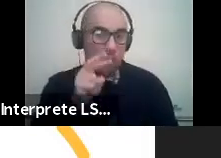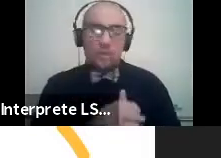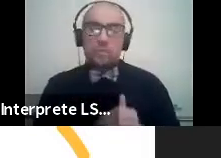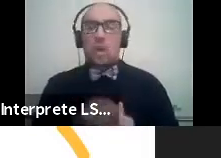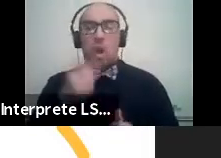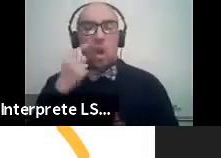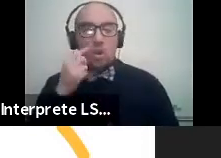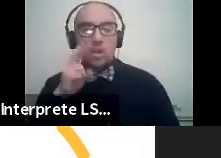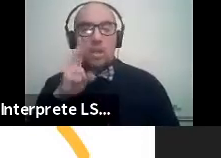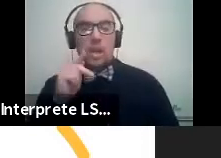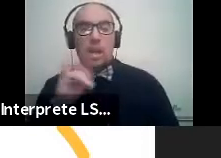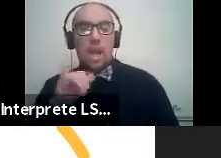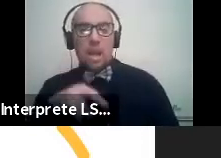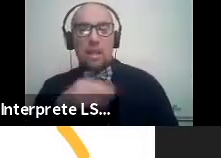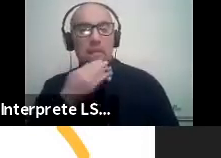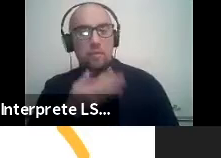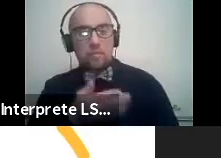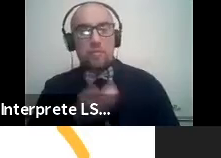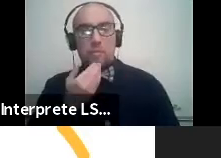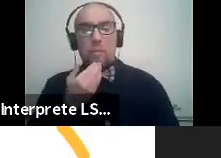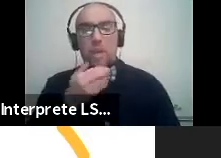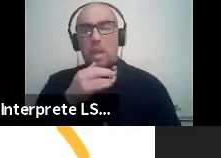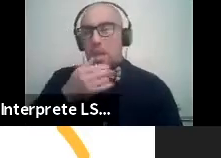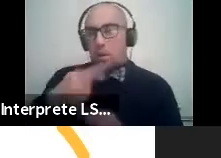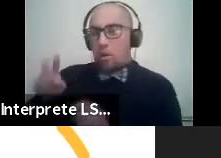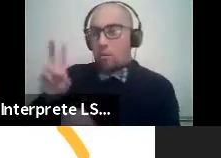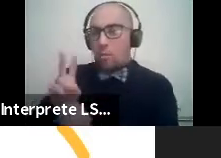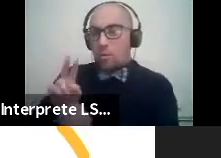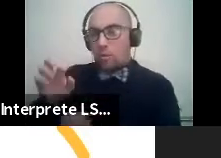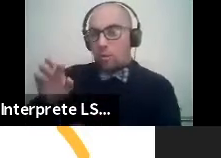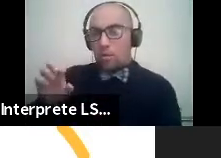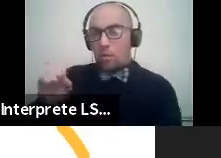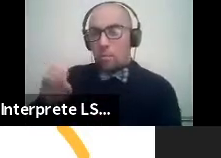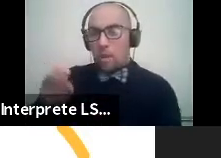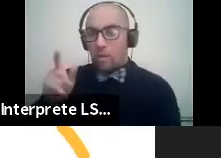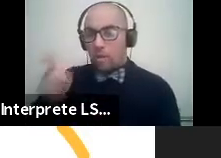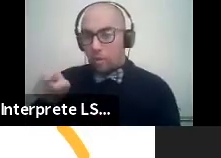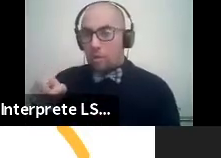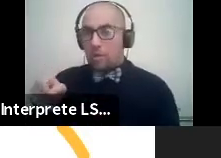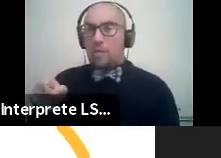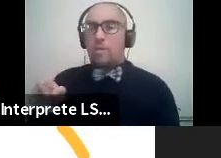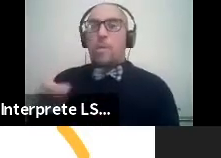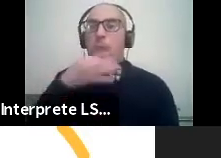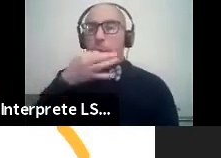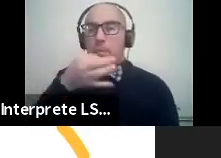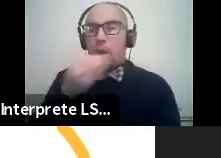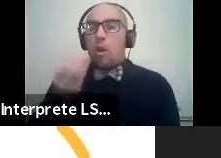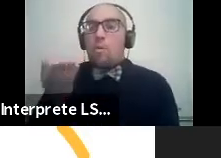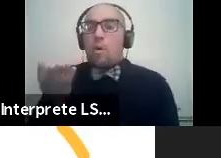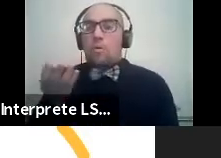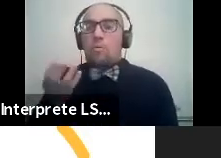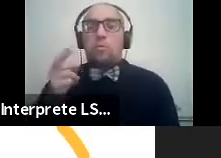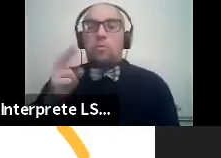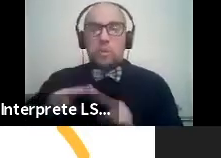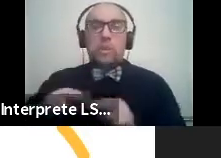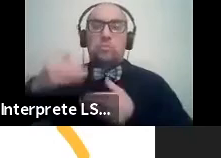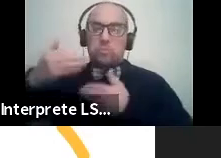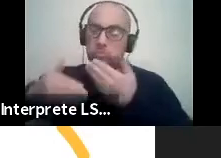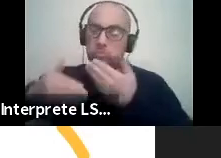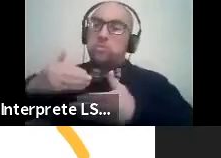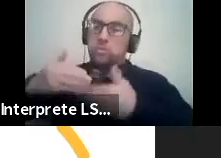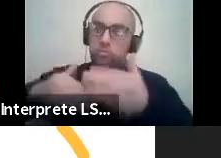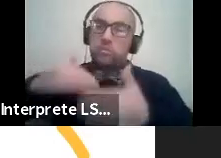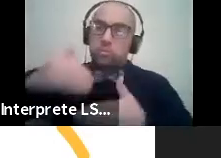conocerla aquí, y luego Pablo Escobar, el director de nuestro proyecto, les va a contar cómo fue este camino para llegar